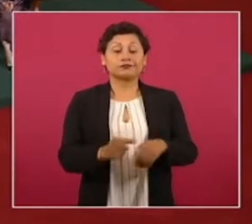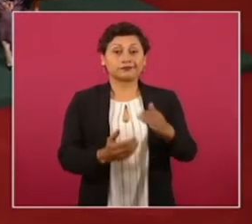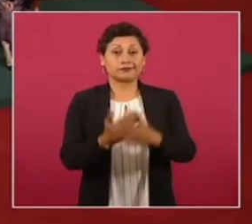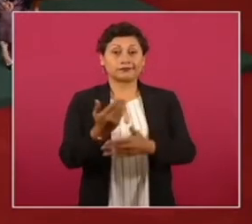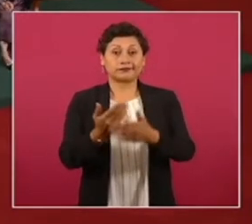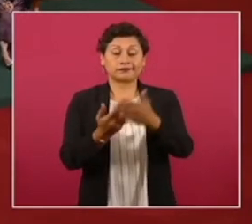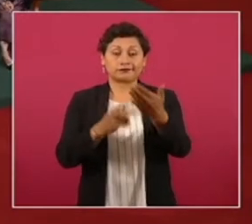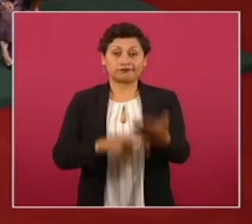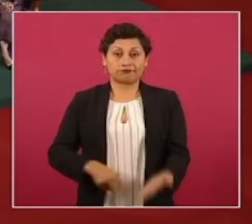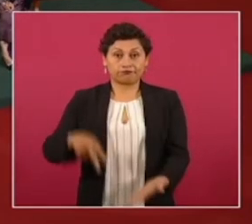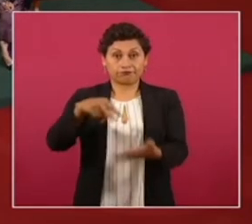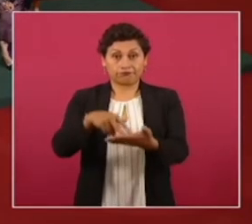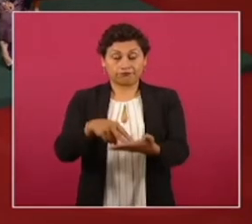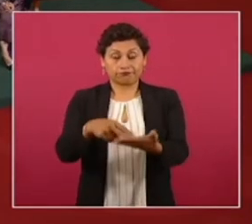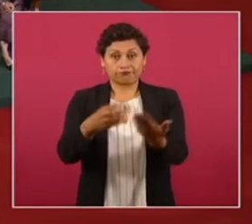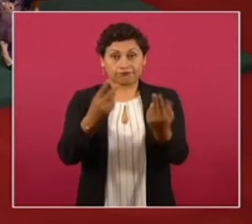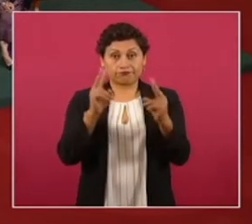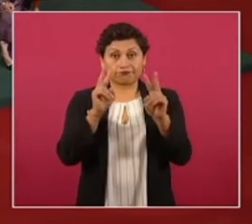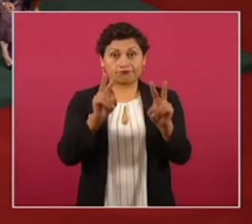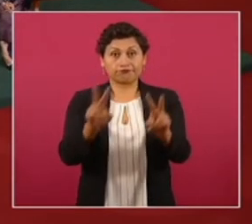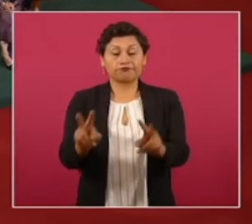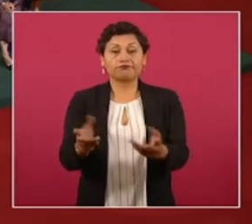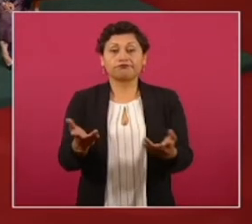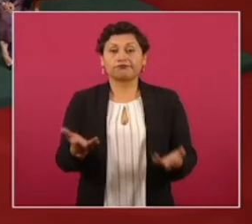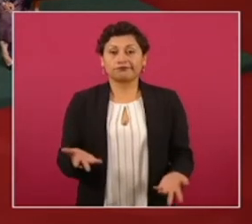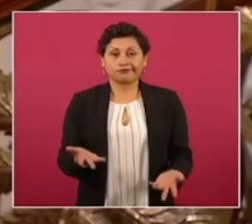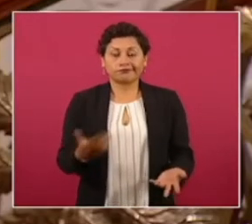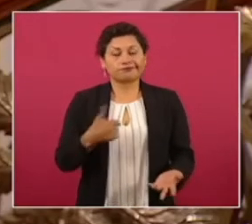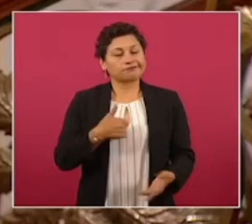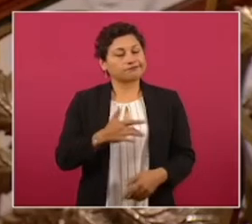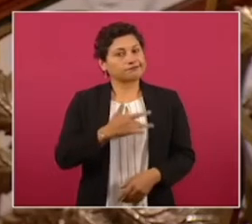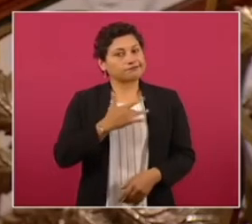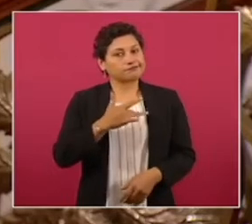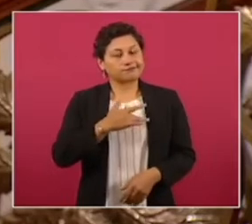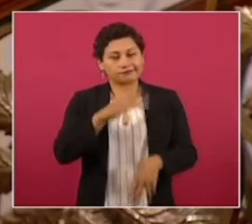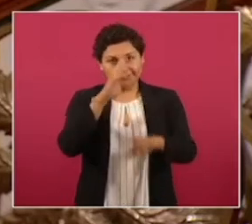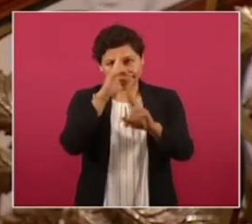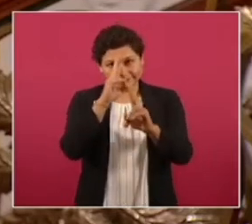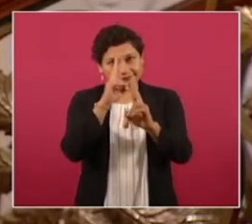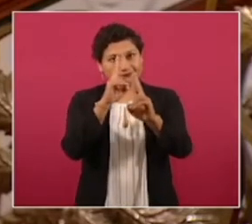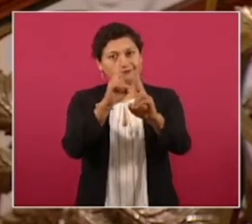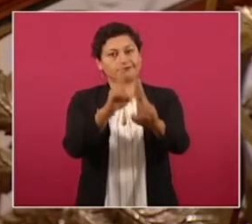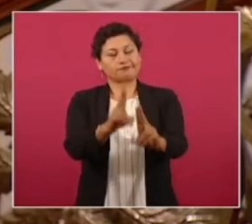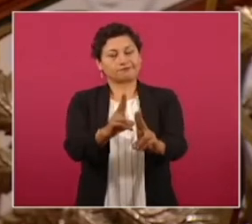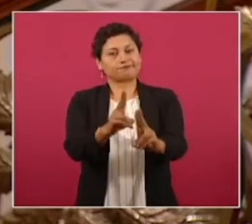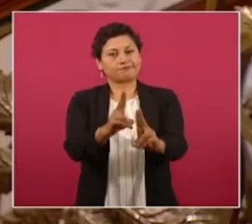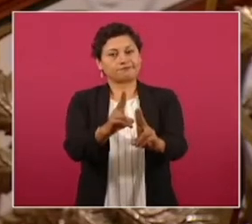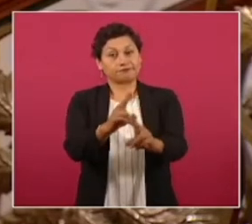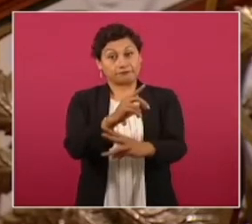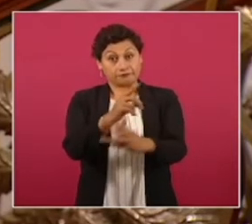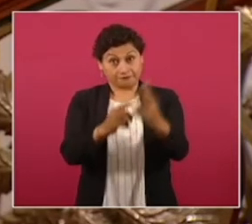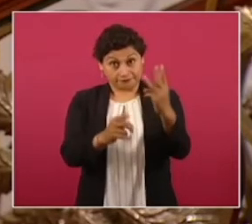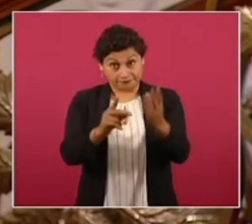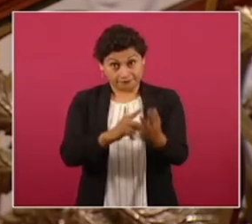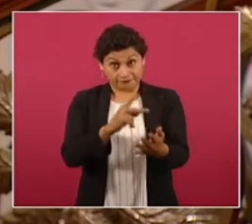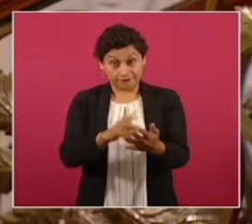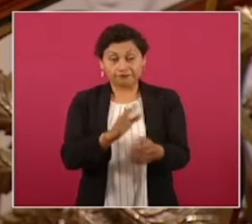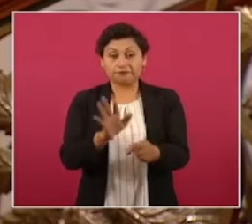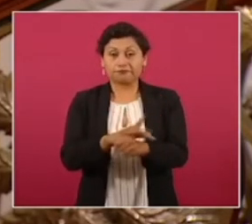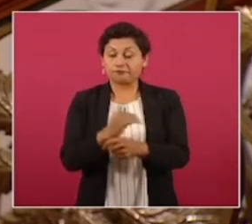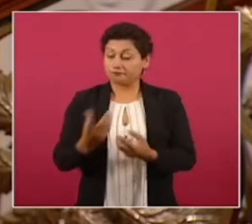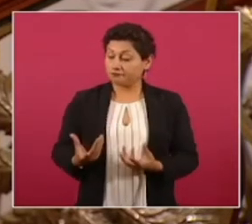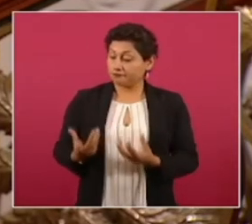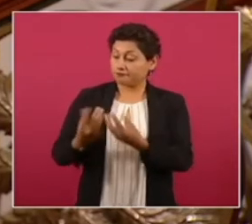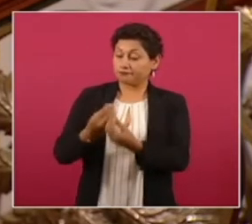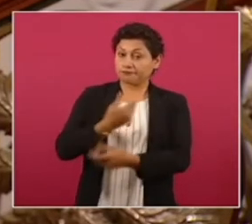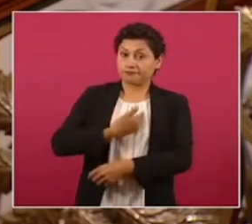mí representa un triple honor de acompañar, de estar con el presidente Andrés Manuel López Obrador.